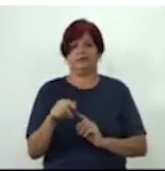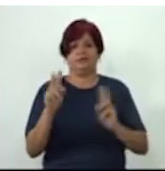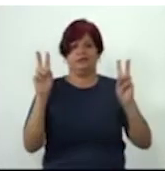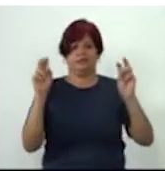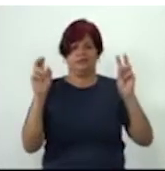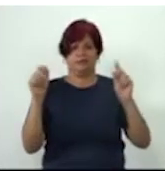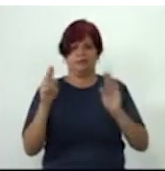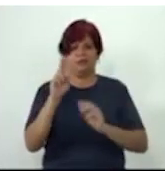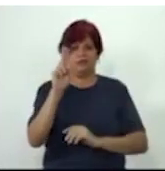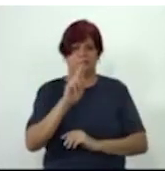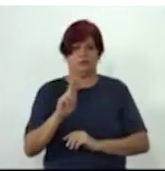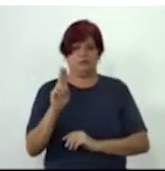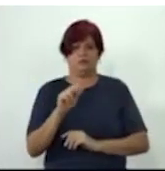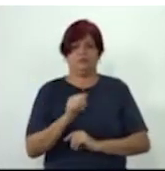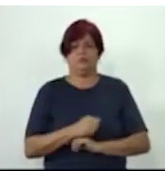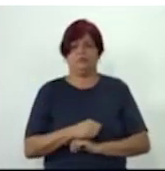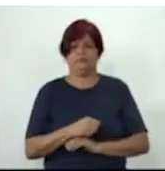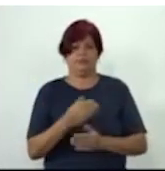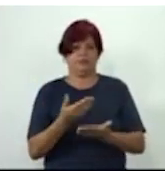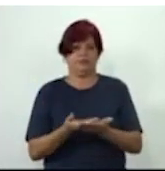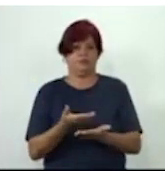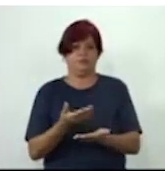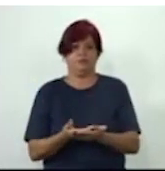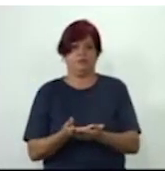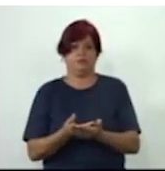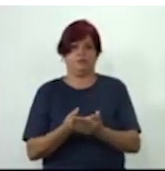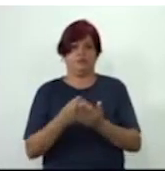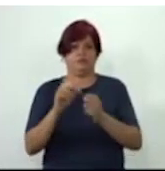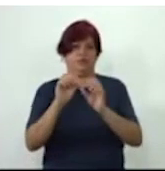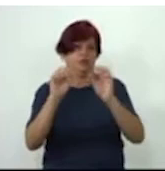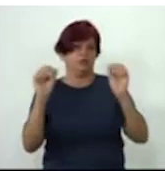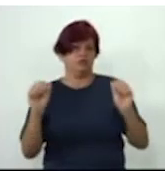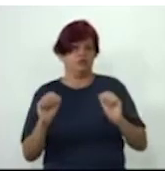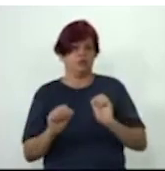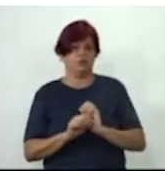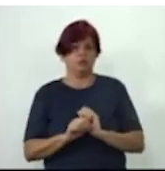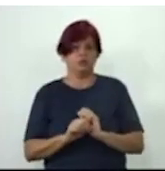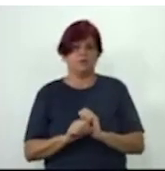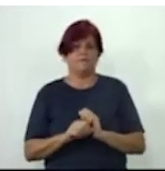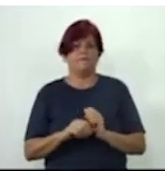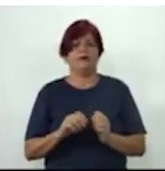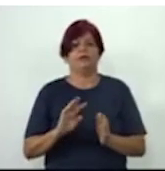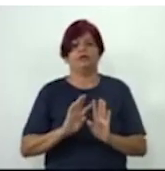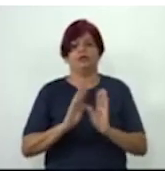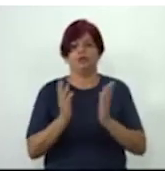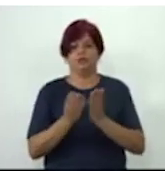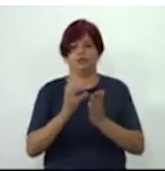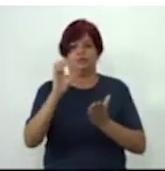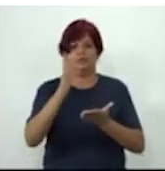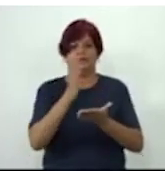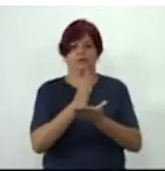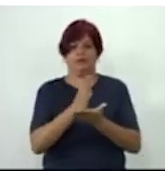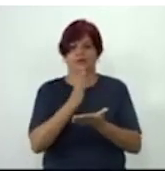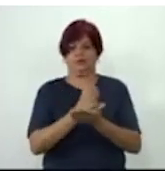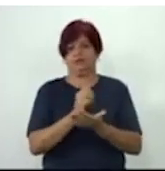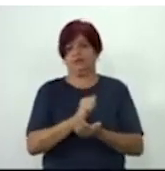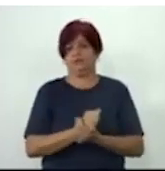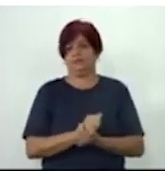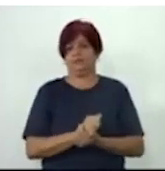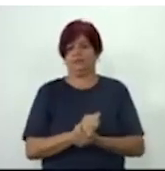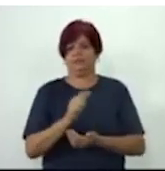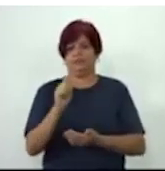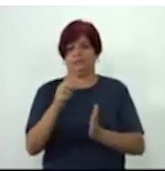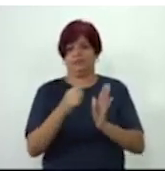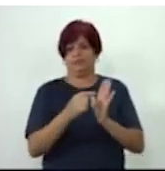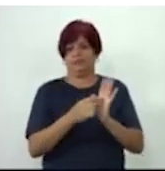Aquí le proponemos una estructuración para el sistema de clases. En este